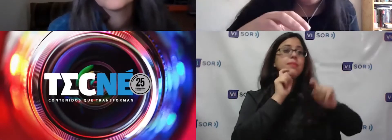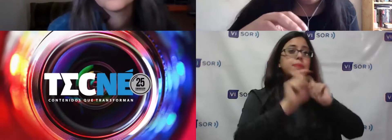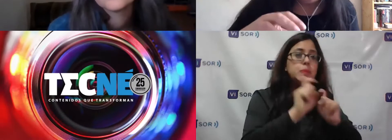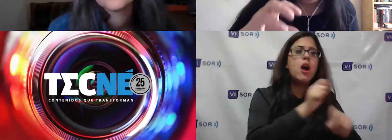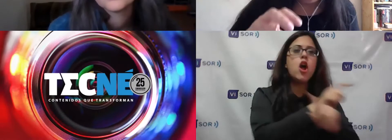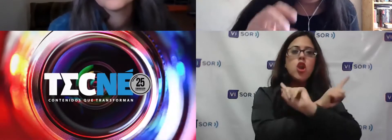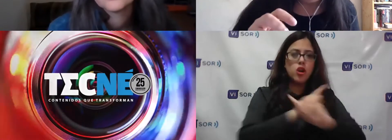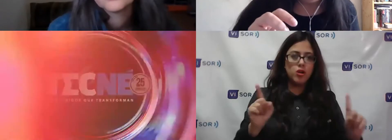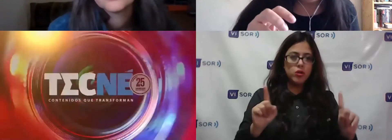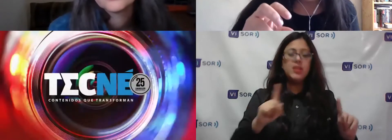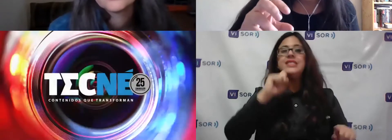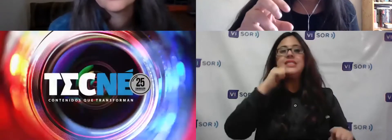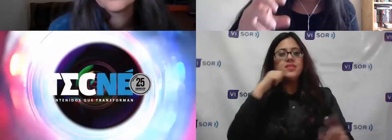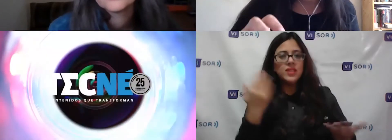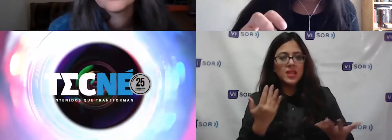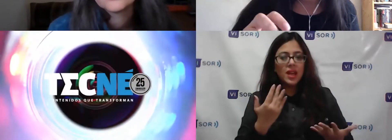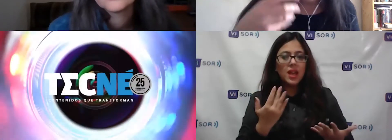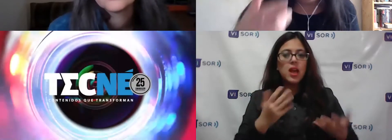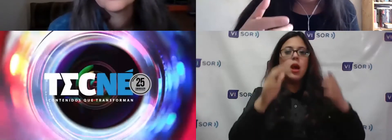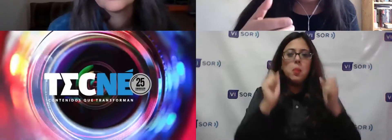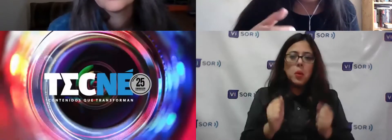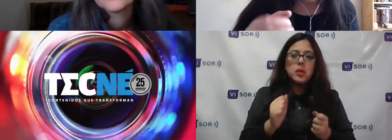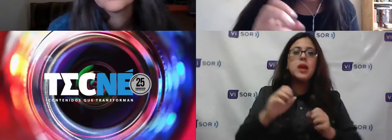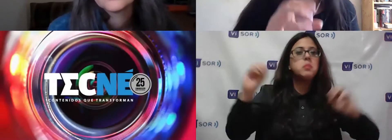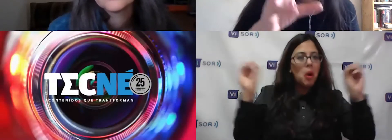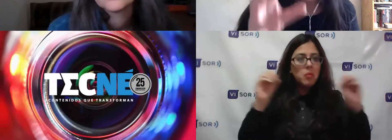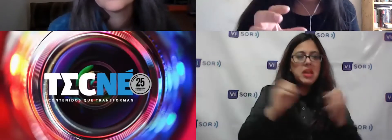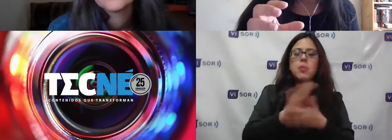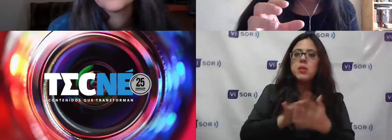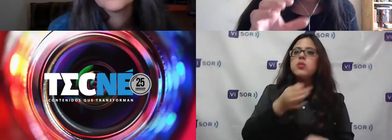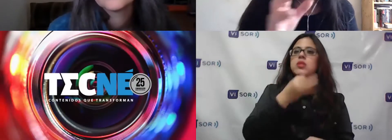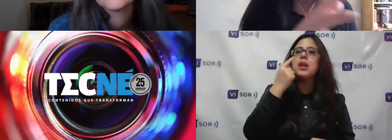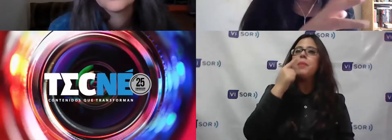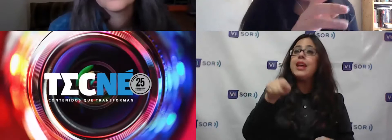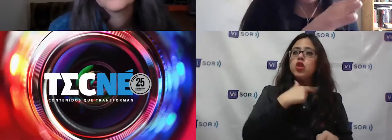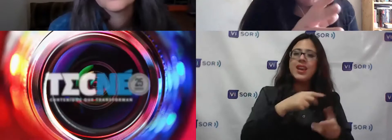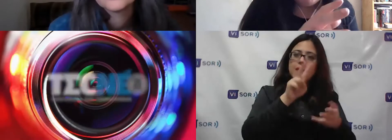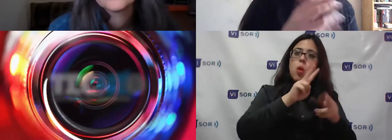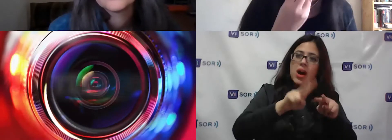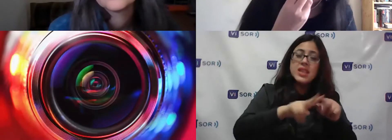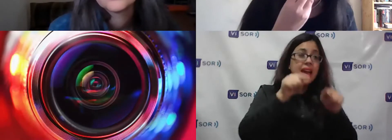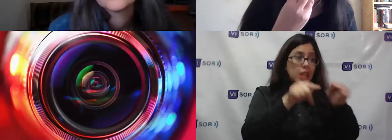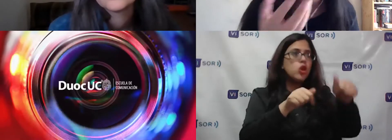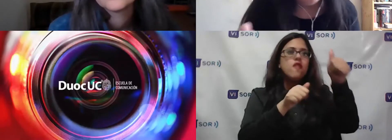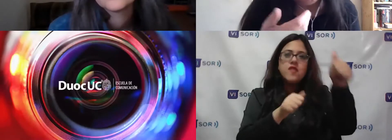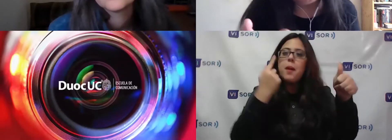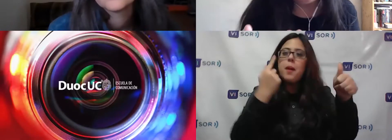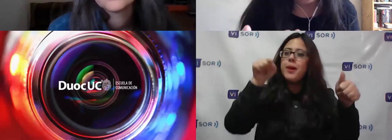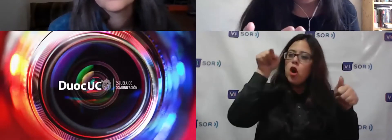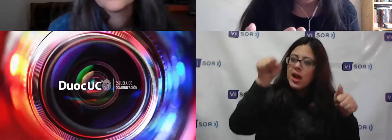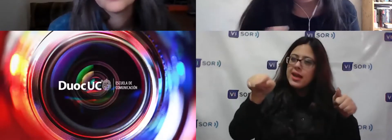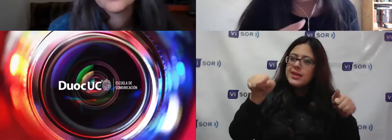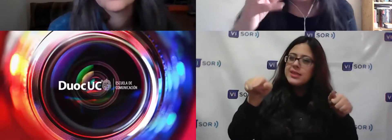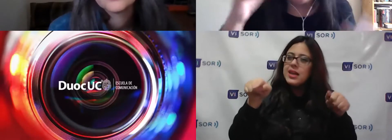sino que alguna manera decir honestamente mira esto lo que queremos hacer esta parte está súper bien pero esta parte con duda también